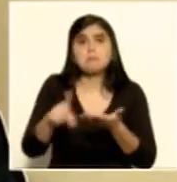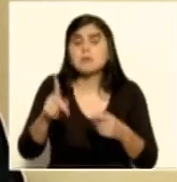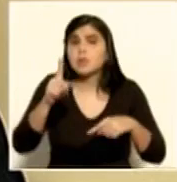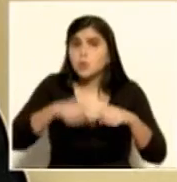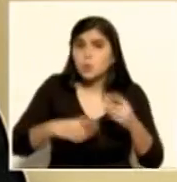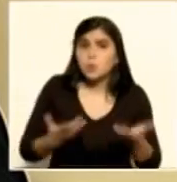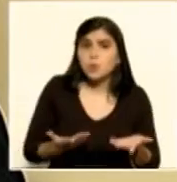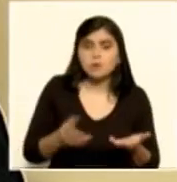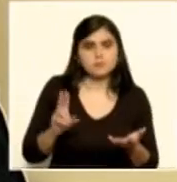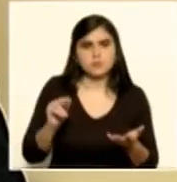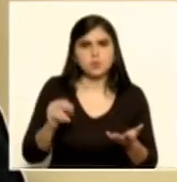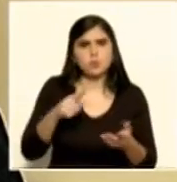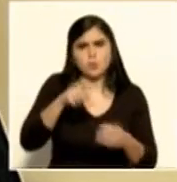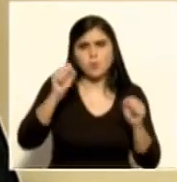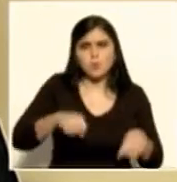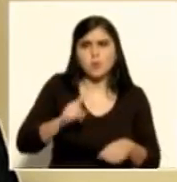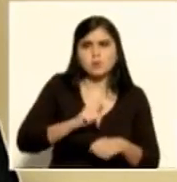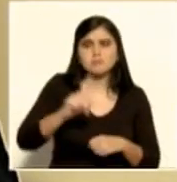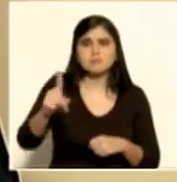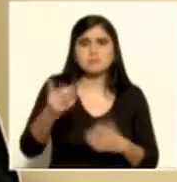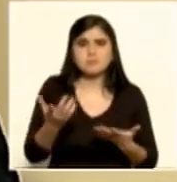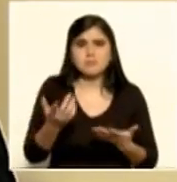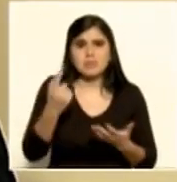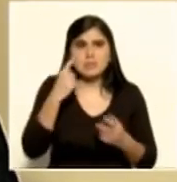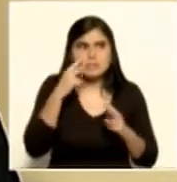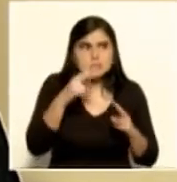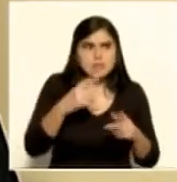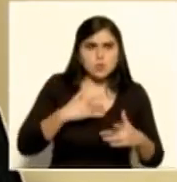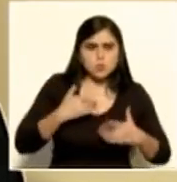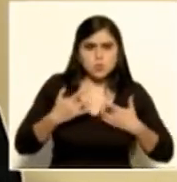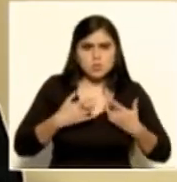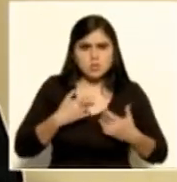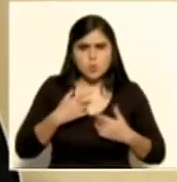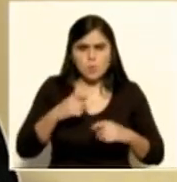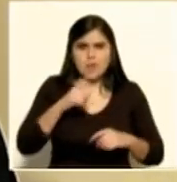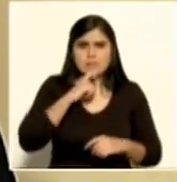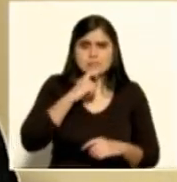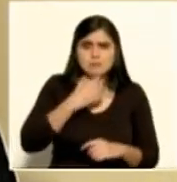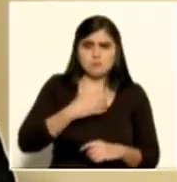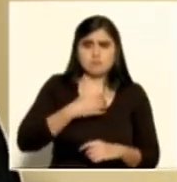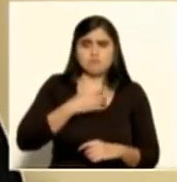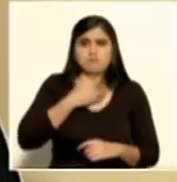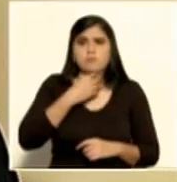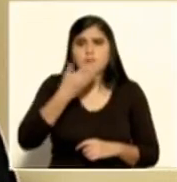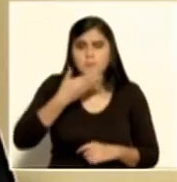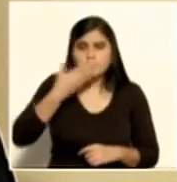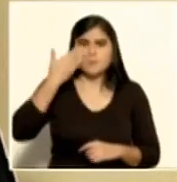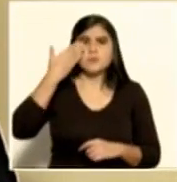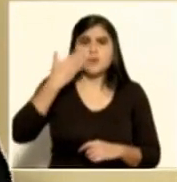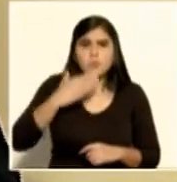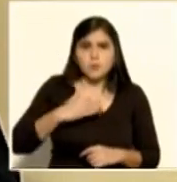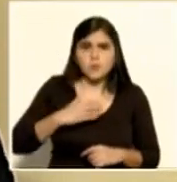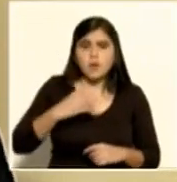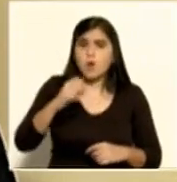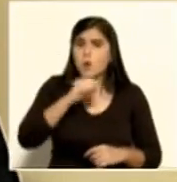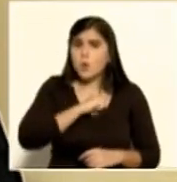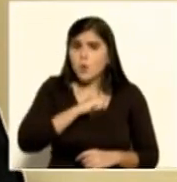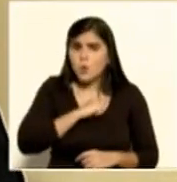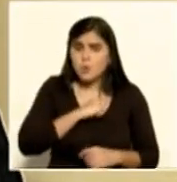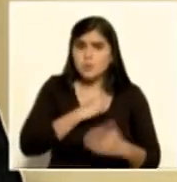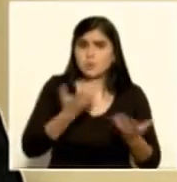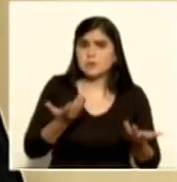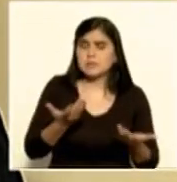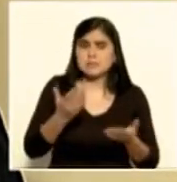por un síntoma de dificultad respiratoria o incluso de tos, ¿verdad?, de fiebre, no tiene que esperar tampoco a que tenga